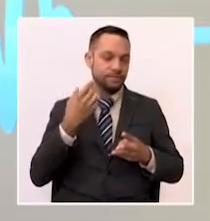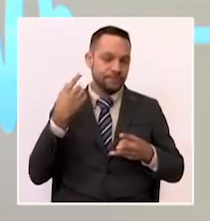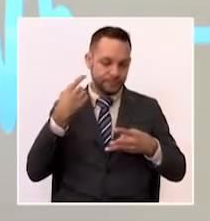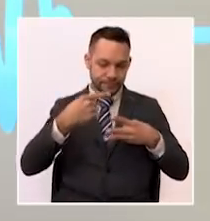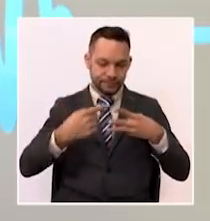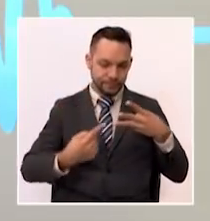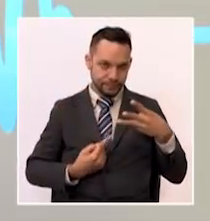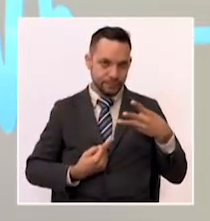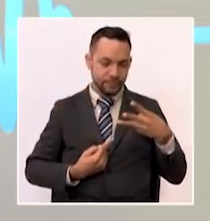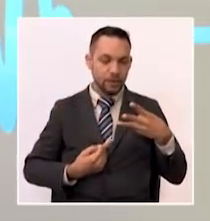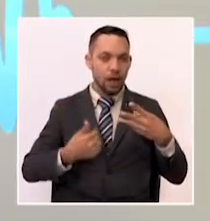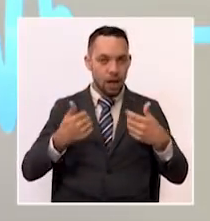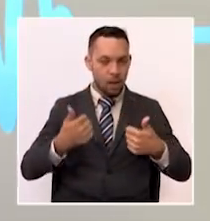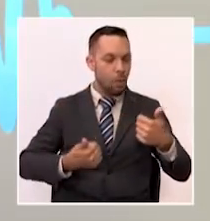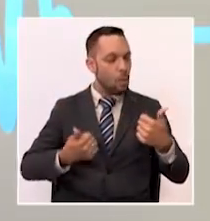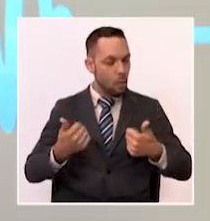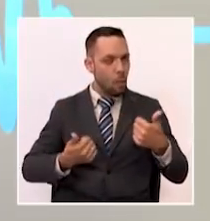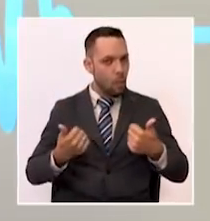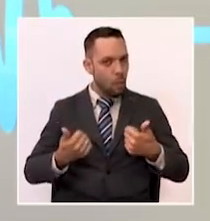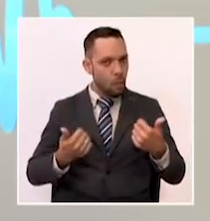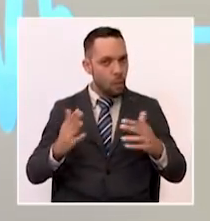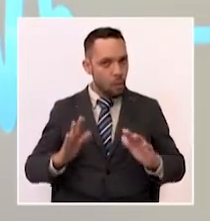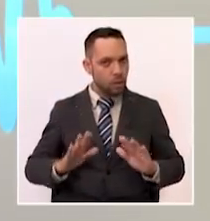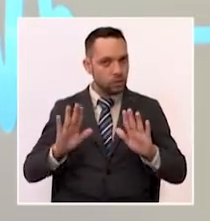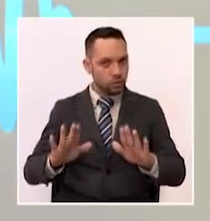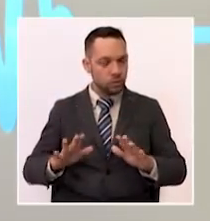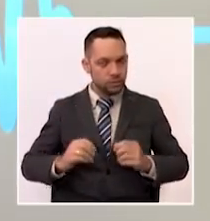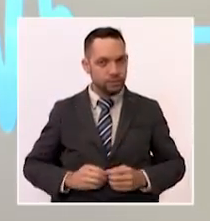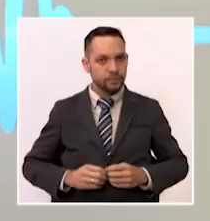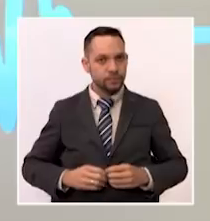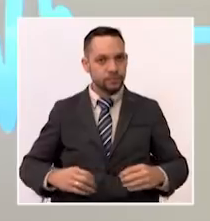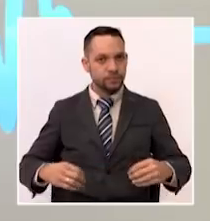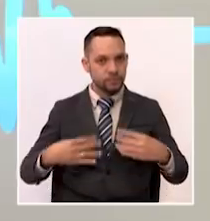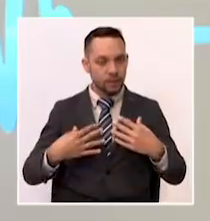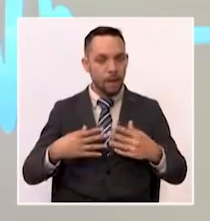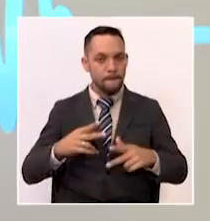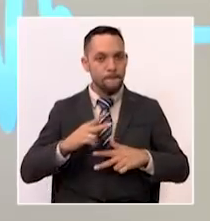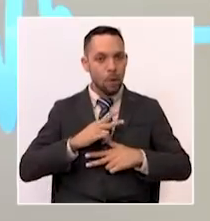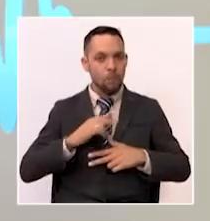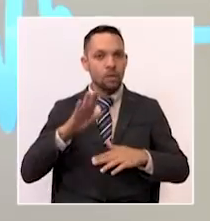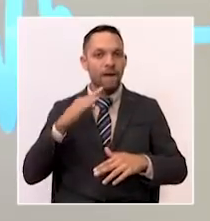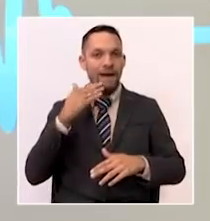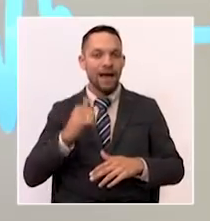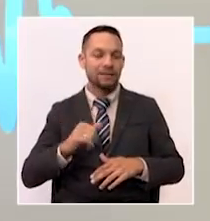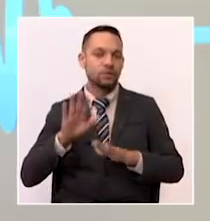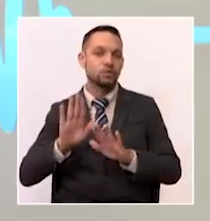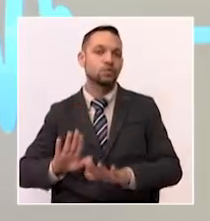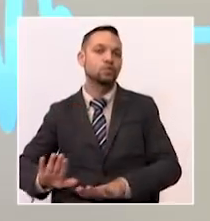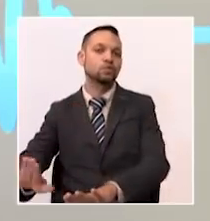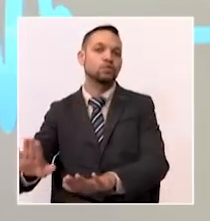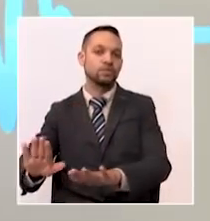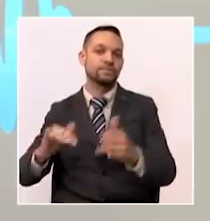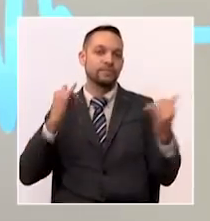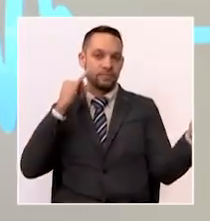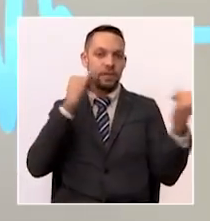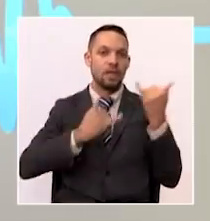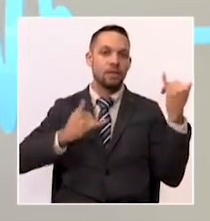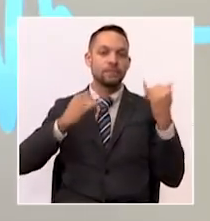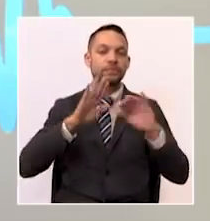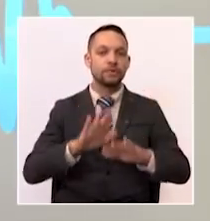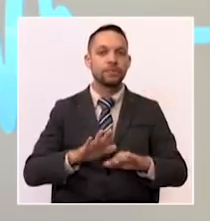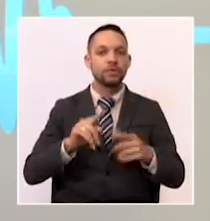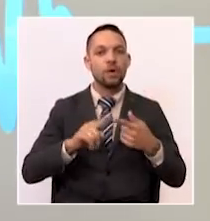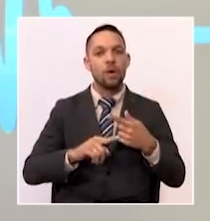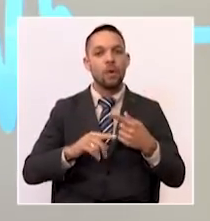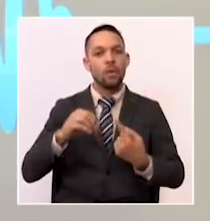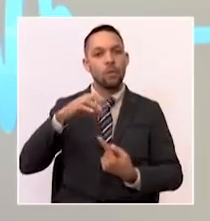son los flujos que se presentan por infecciones que dan propiamente en la vagina? Tenemos las infecciones por hongos. El hongo más